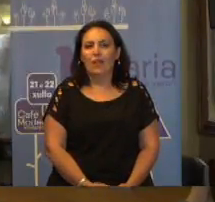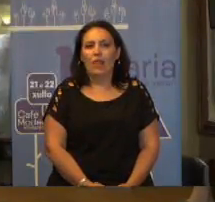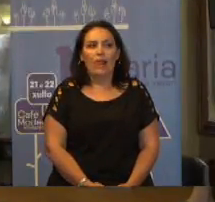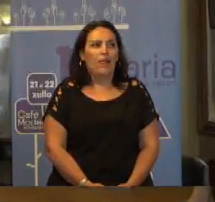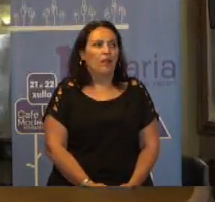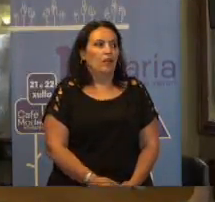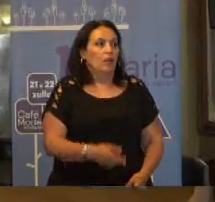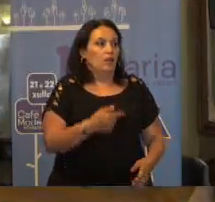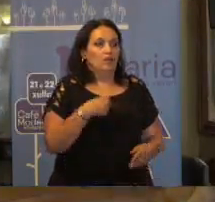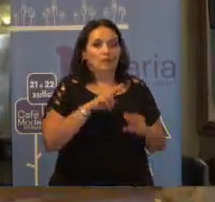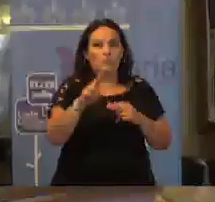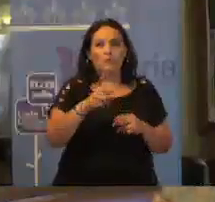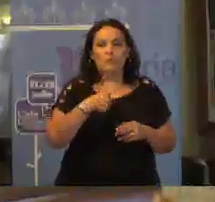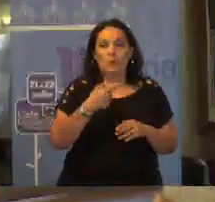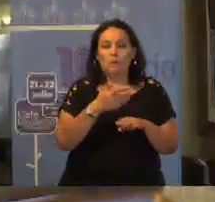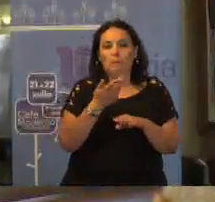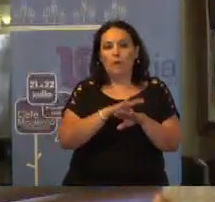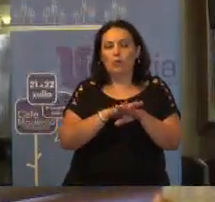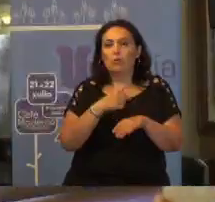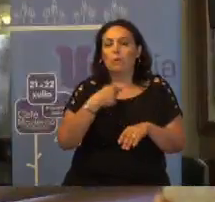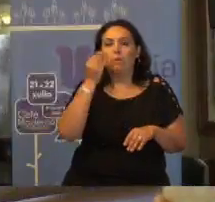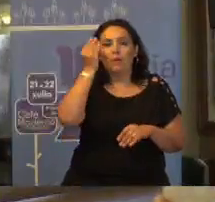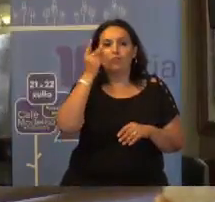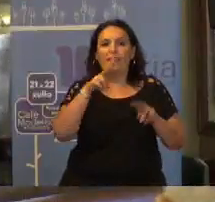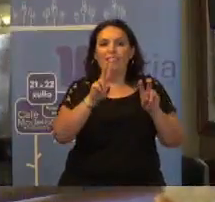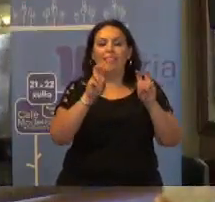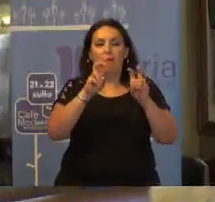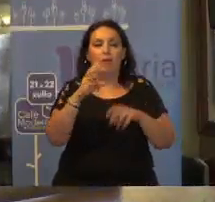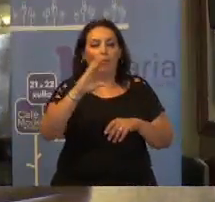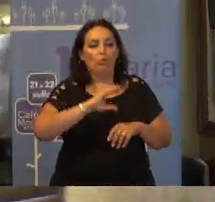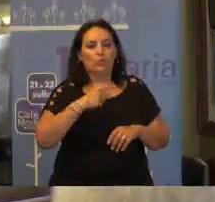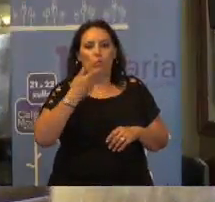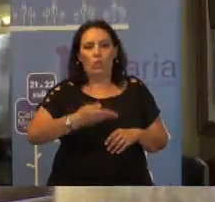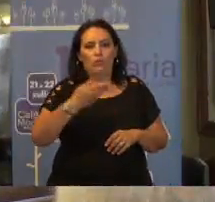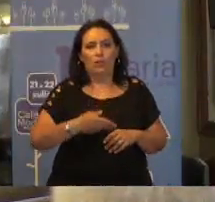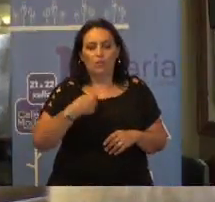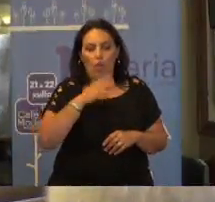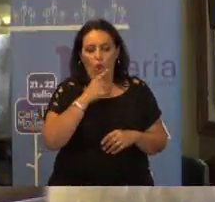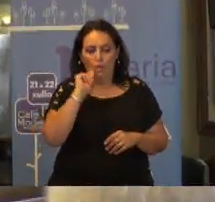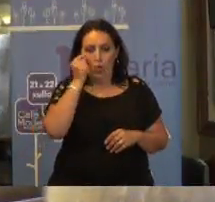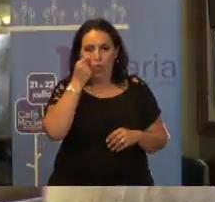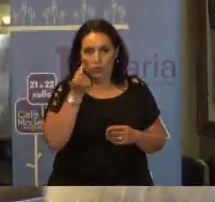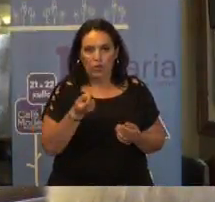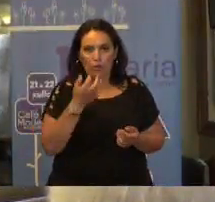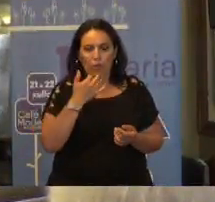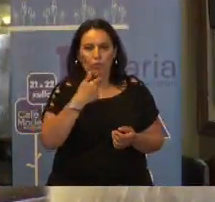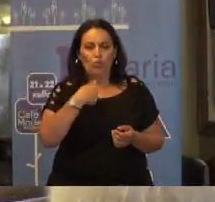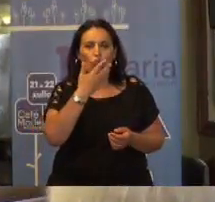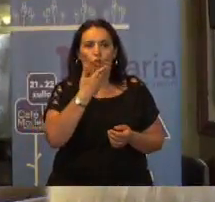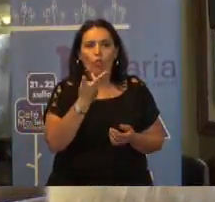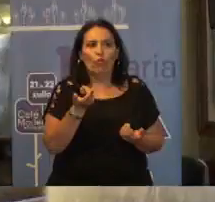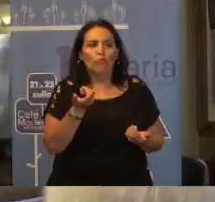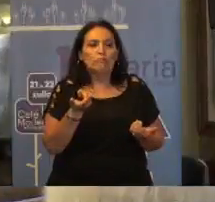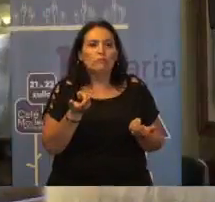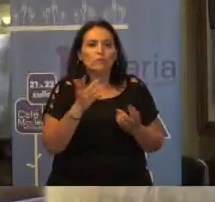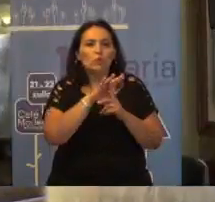Home, eu creo que ese tema dos recursos é fundamental. Eu podo falar de algo que vexo nestes momentos, que coñezo, que pois